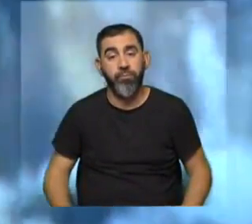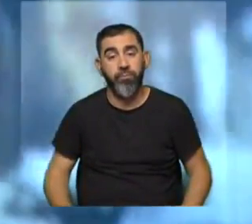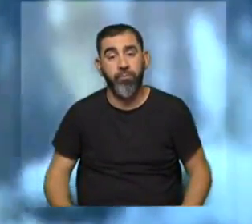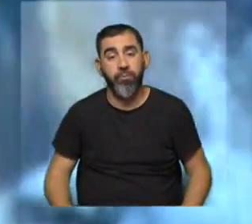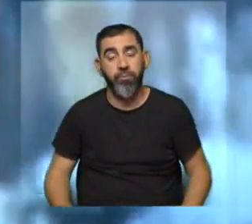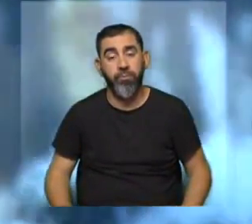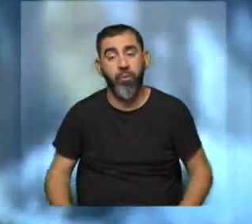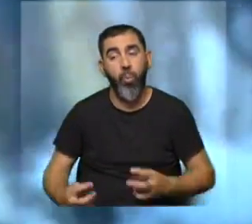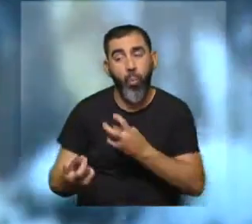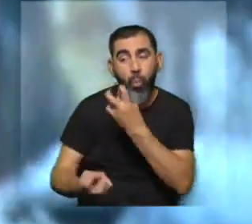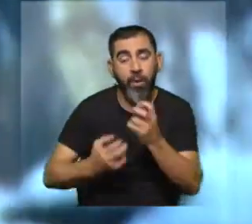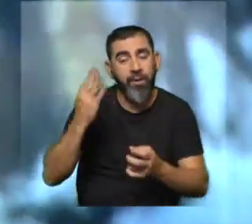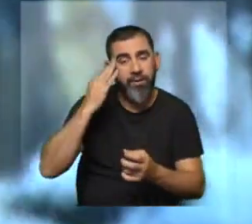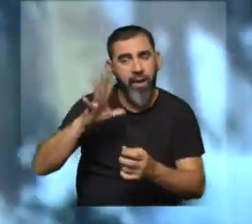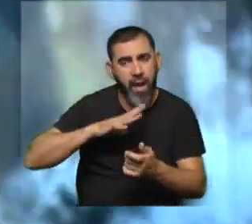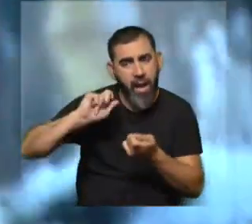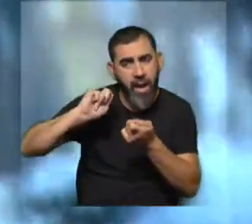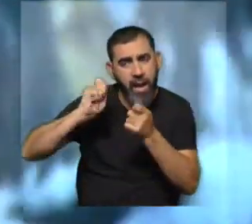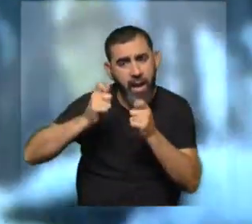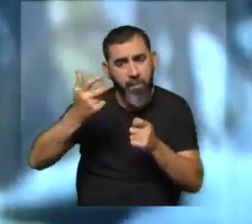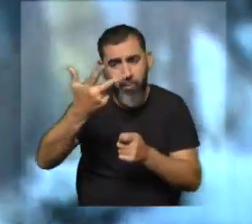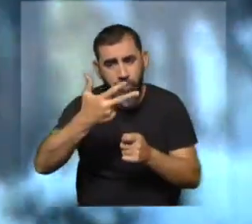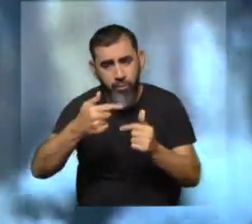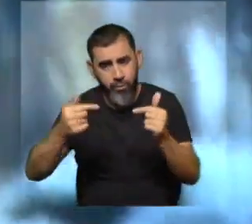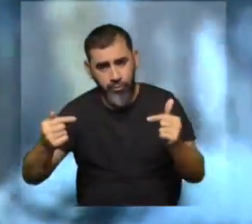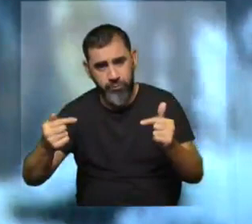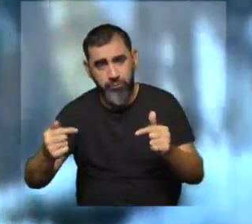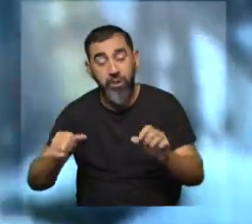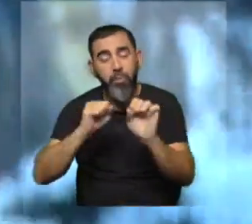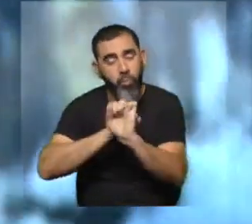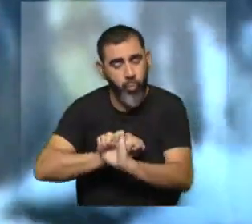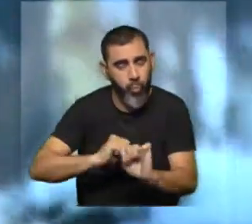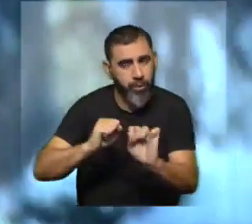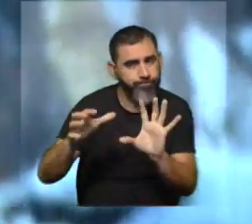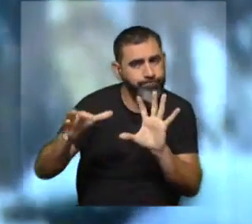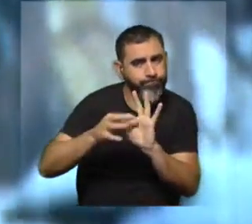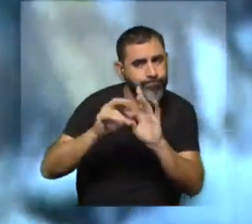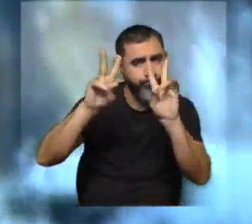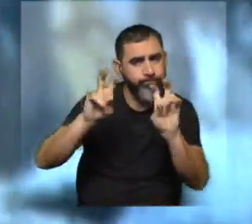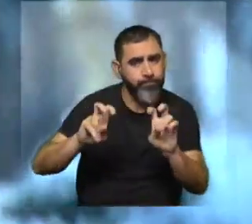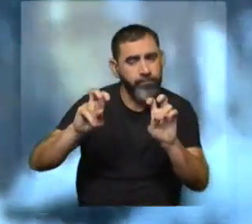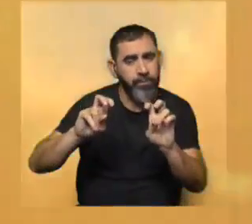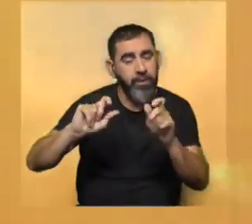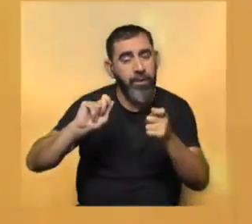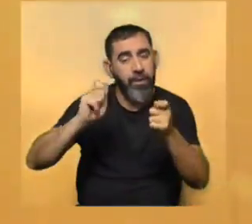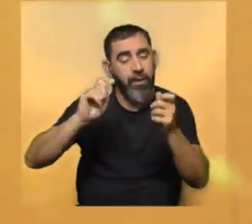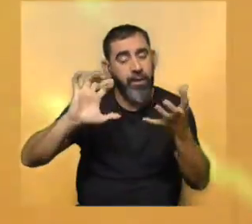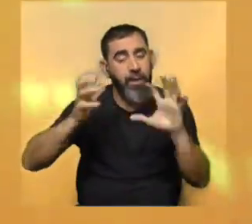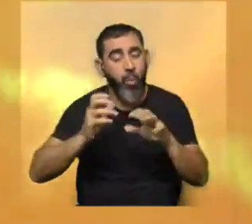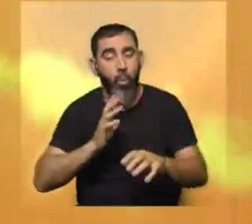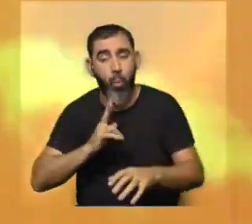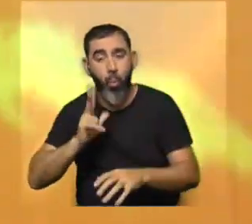tratando de ver si había alteraciones en esas corrientes que pudieran vincularse al efecto, en definitiva,